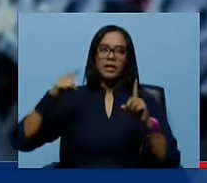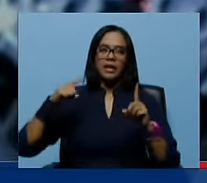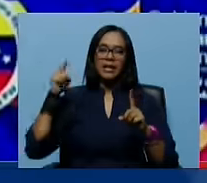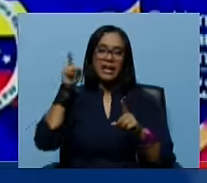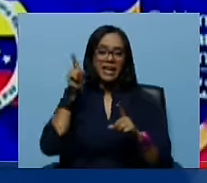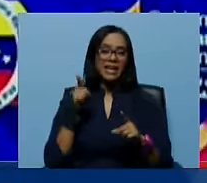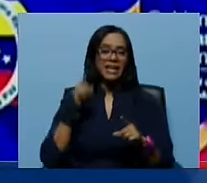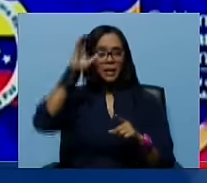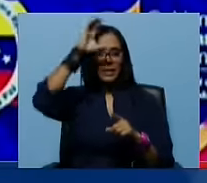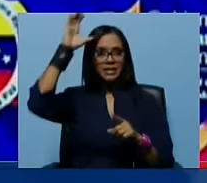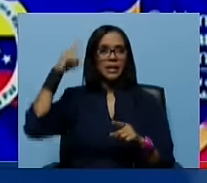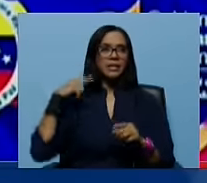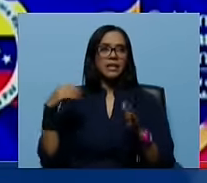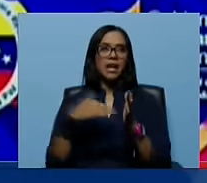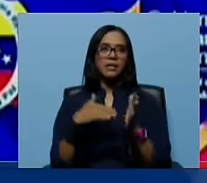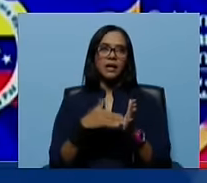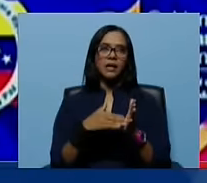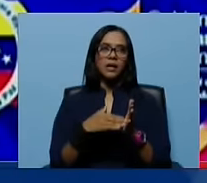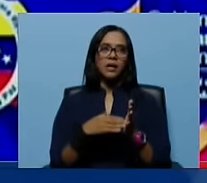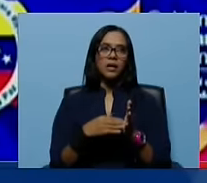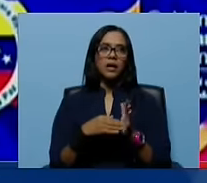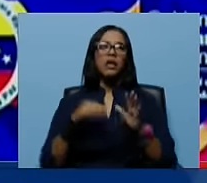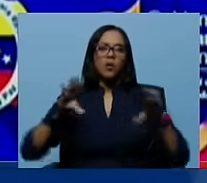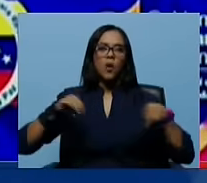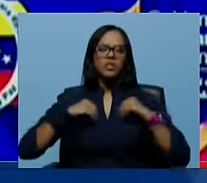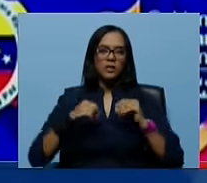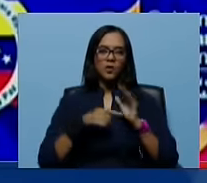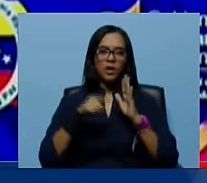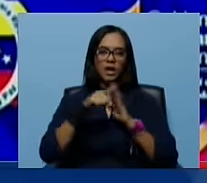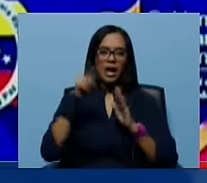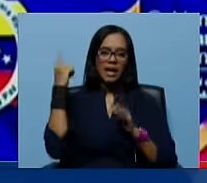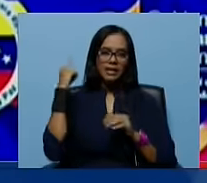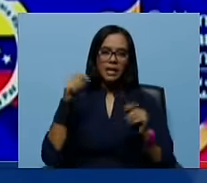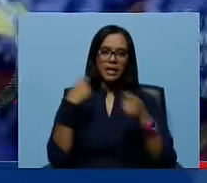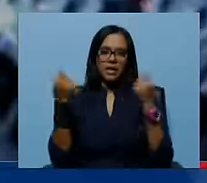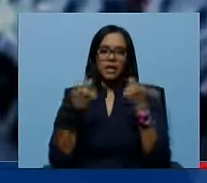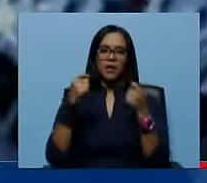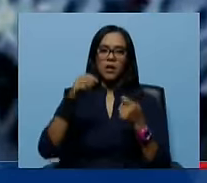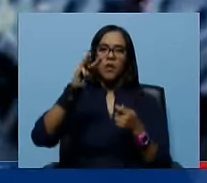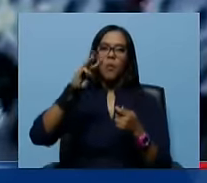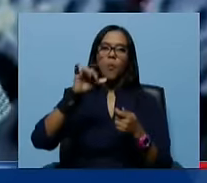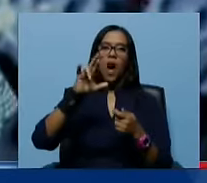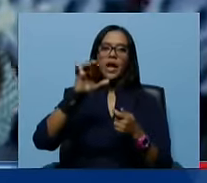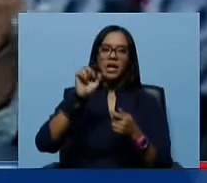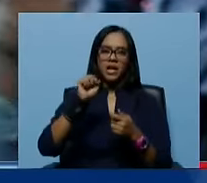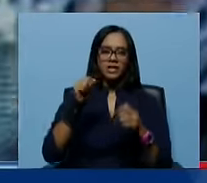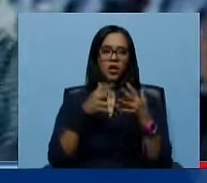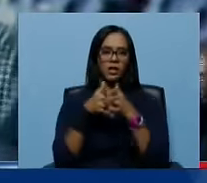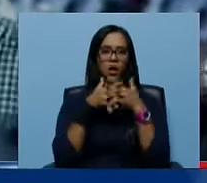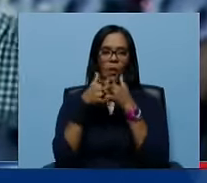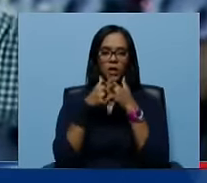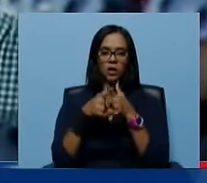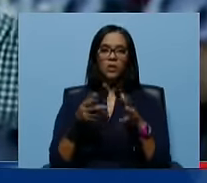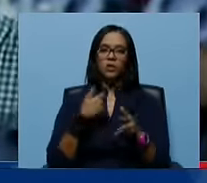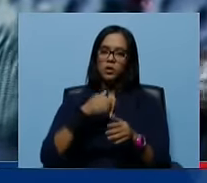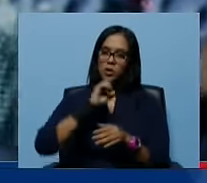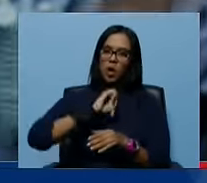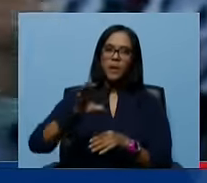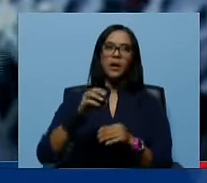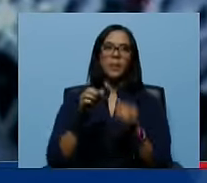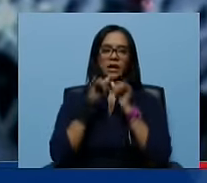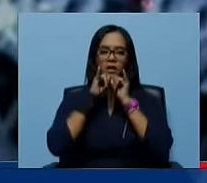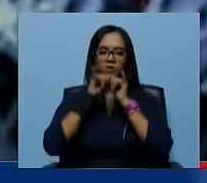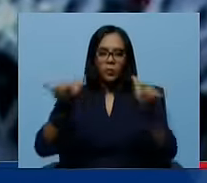ellos tienen de ataque. Lo reconocen en un artículo ayer en la revista Wired de los Estados Unidos. Yo se los mandé para que lo